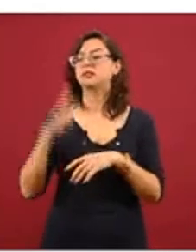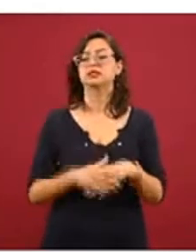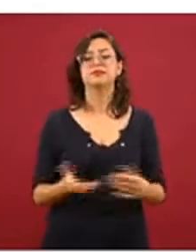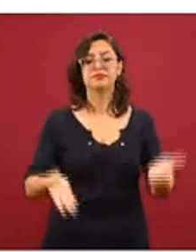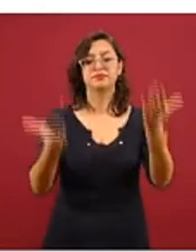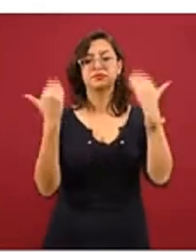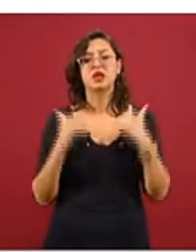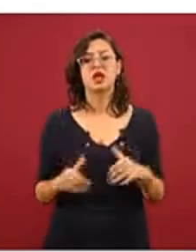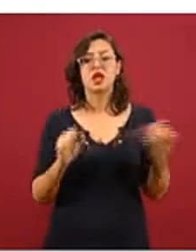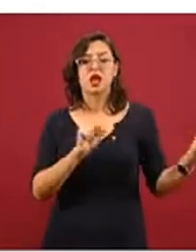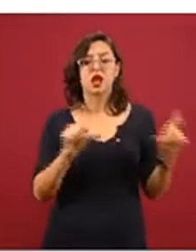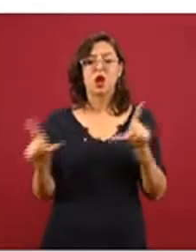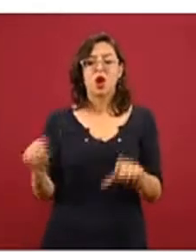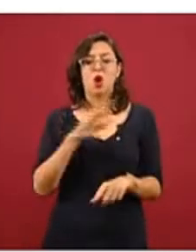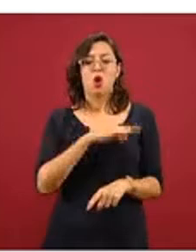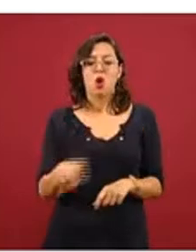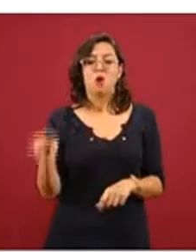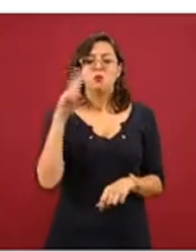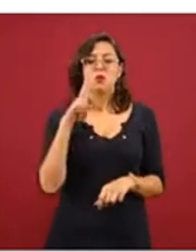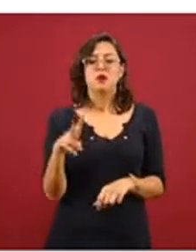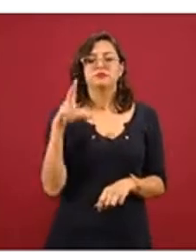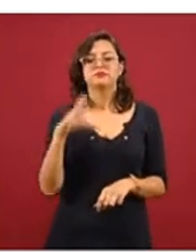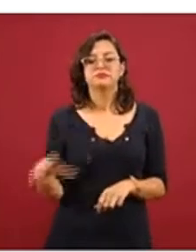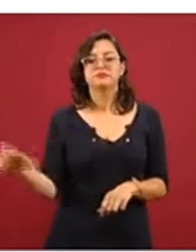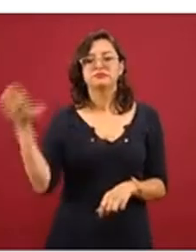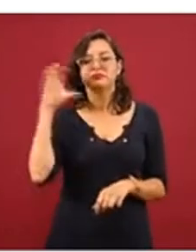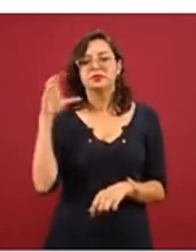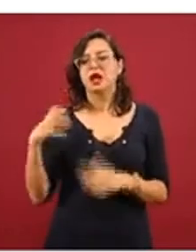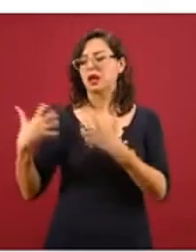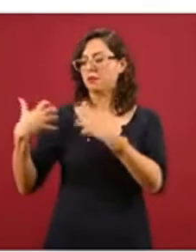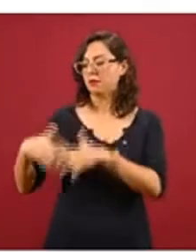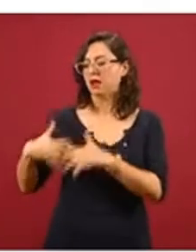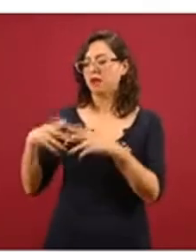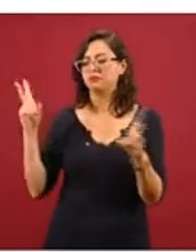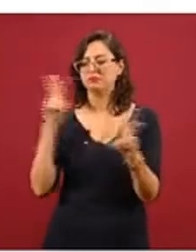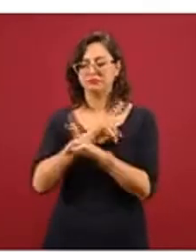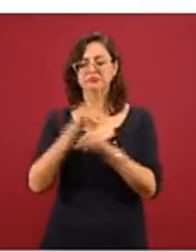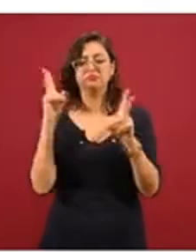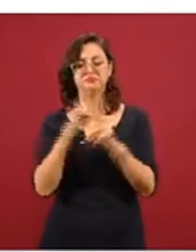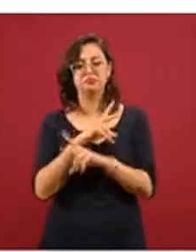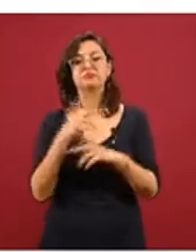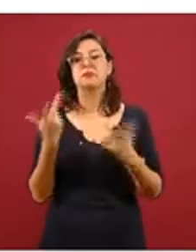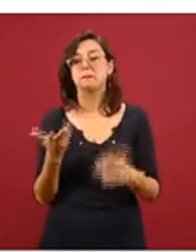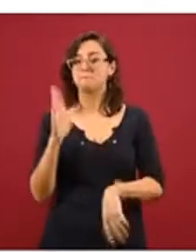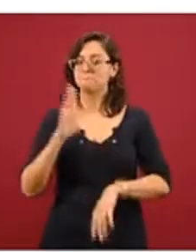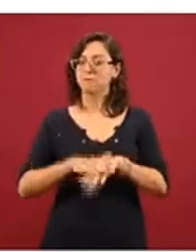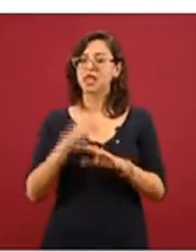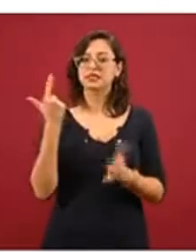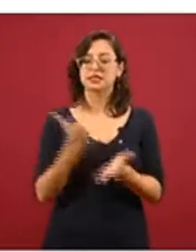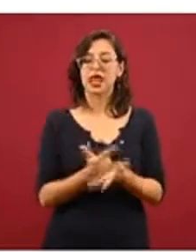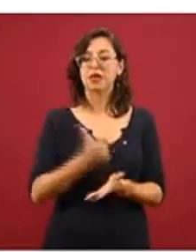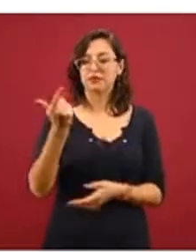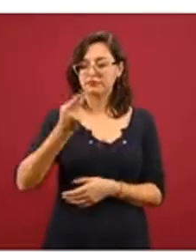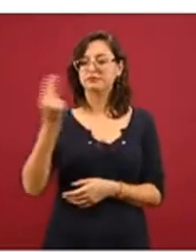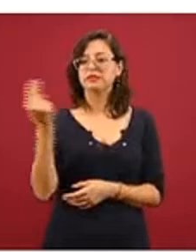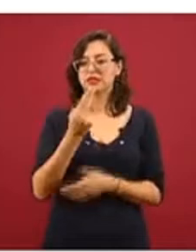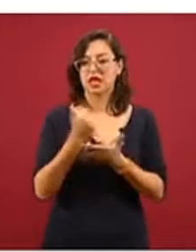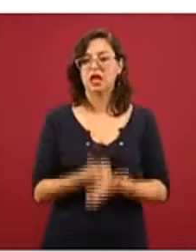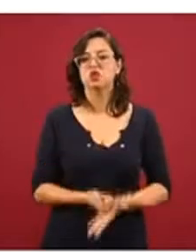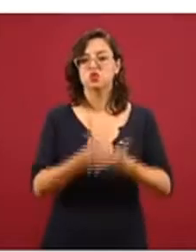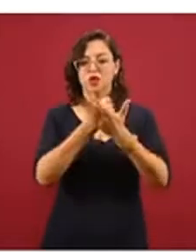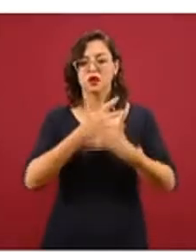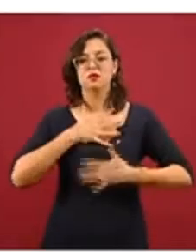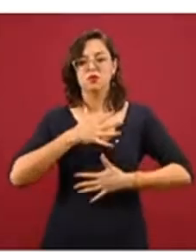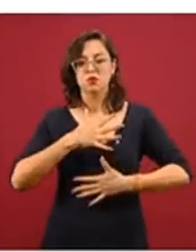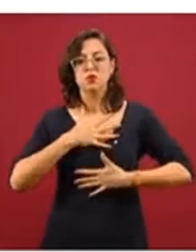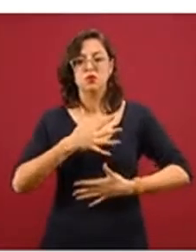las camas con ventilador, que son para los pacientes más graves, pacientes críticos que requieren este tipo de atención. Aquí